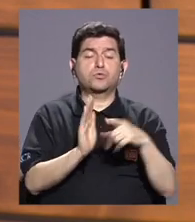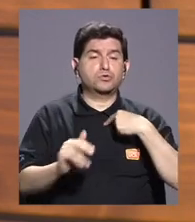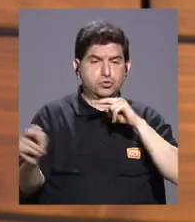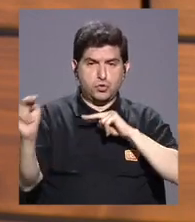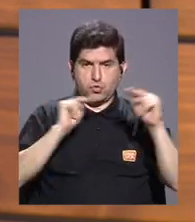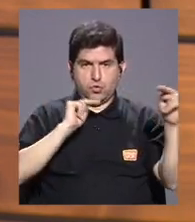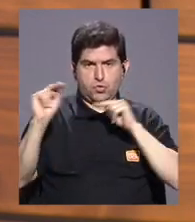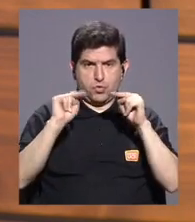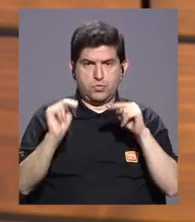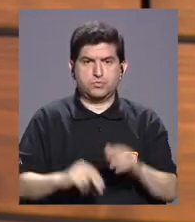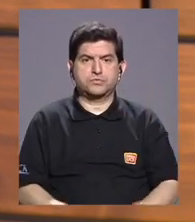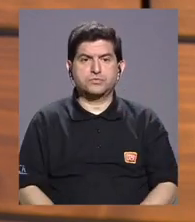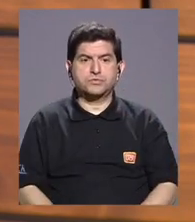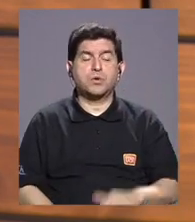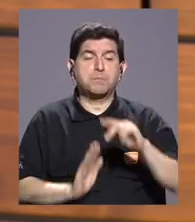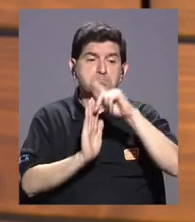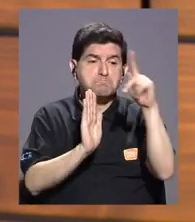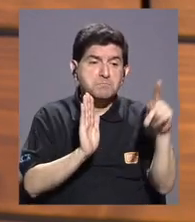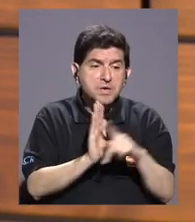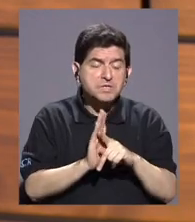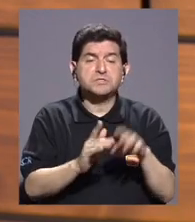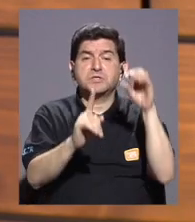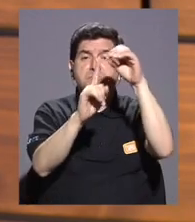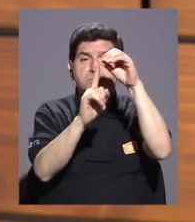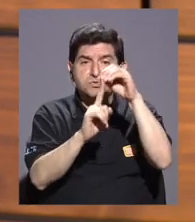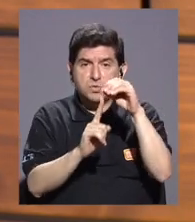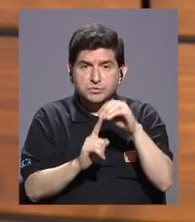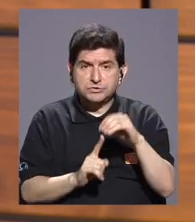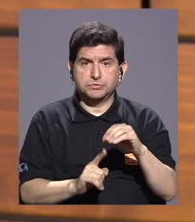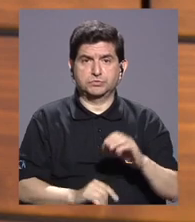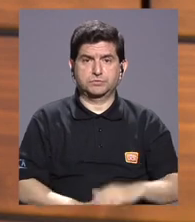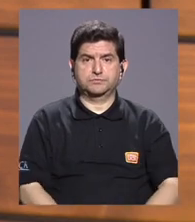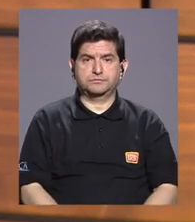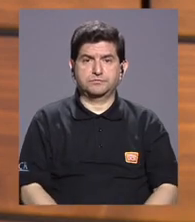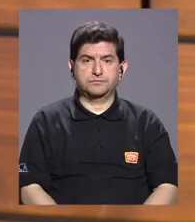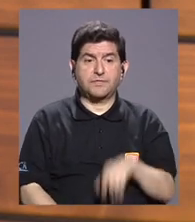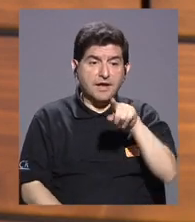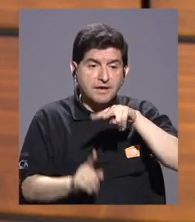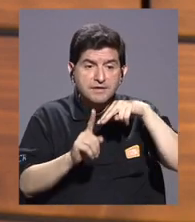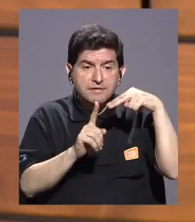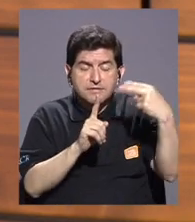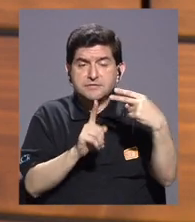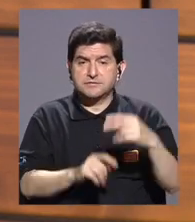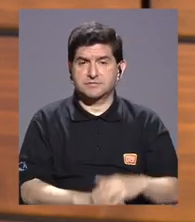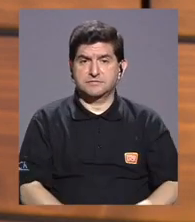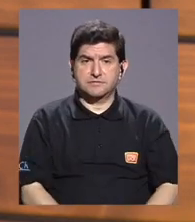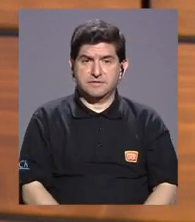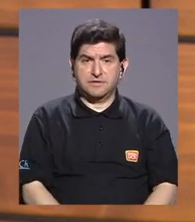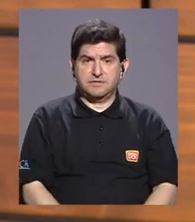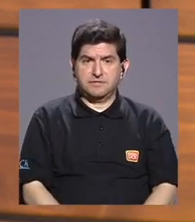hago negociación por principios, por objetivos, y desde ese punto de vista,